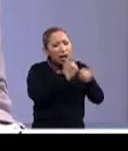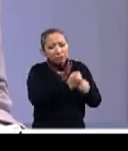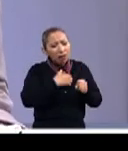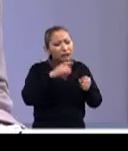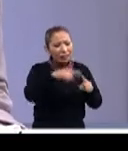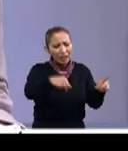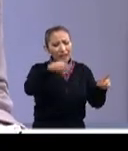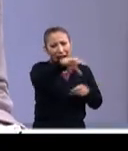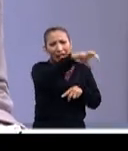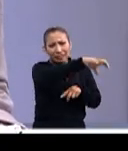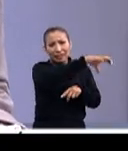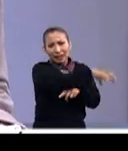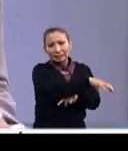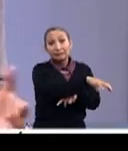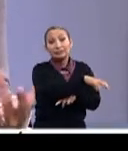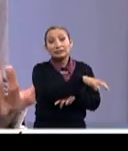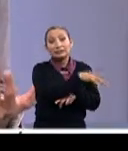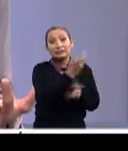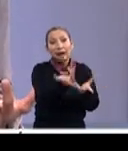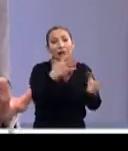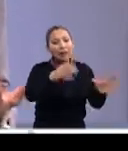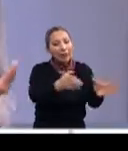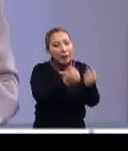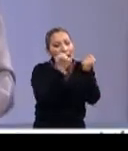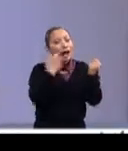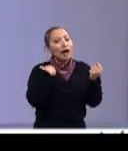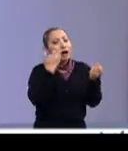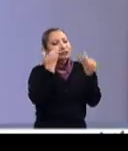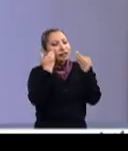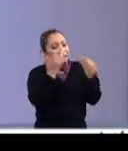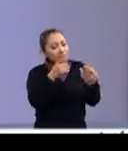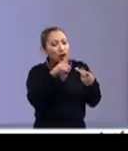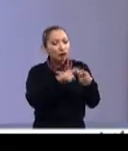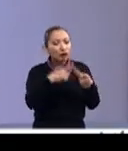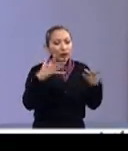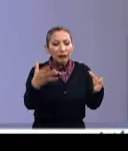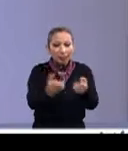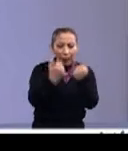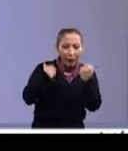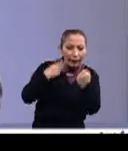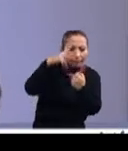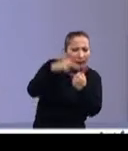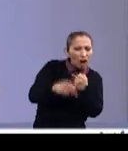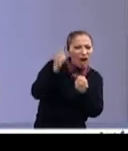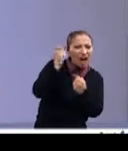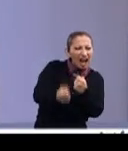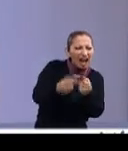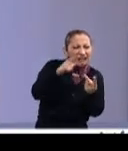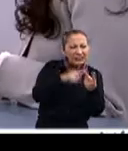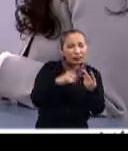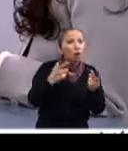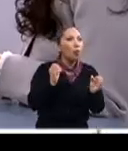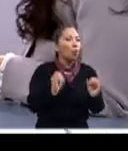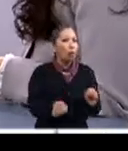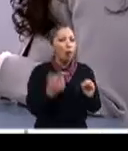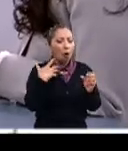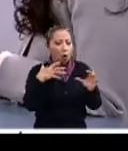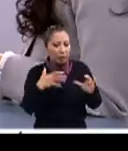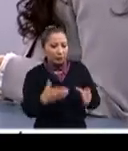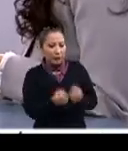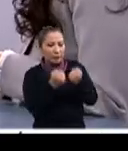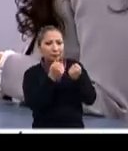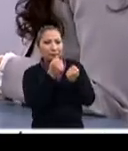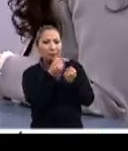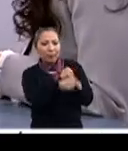en muchos de los casos, en el rescate de las fuentes, en el estudio del México contemporáneo, en también el